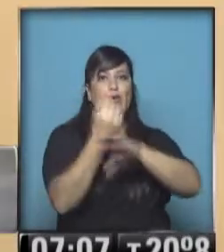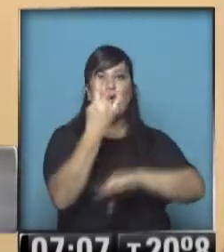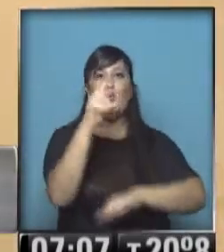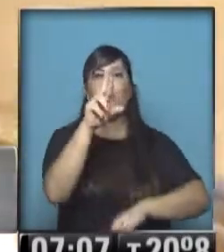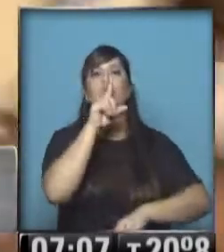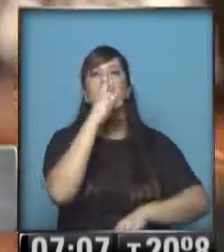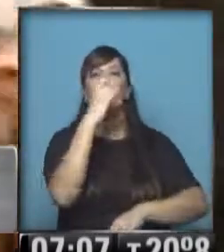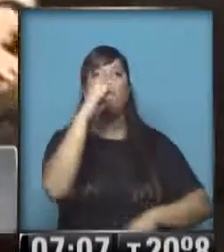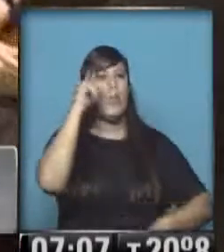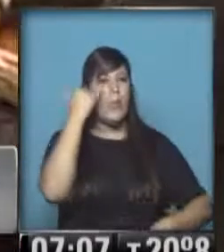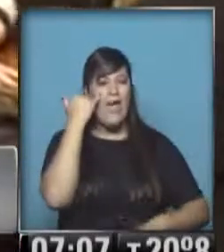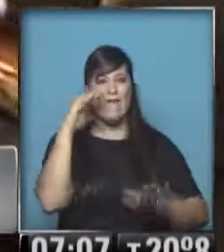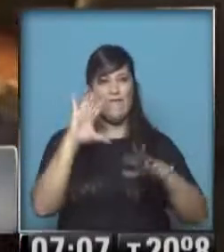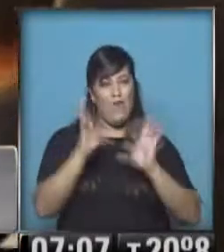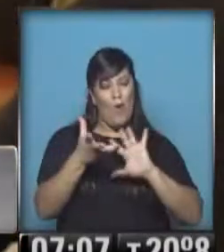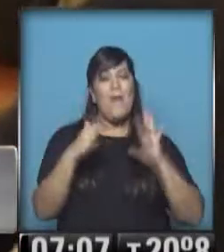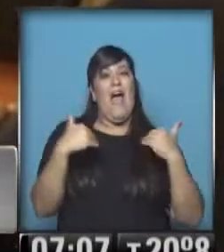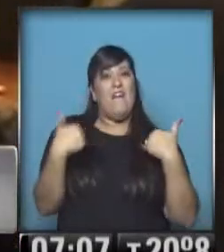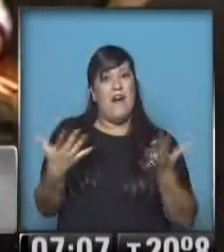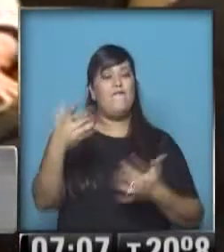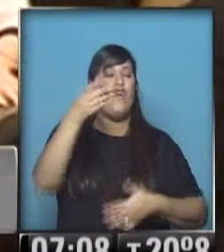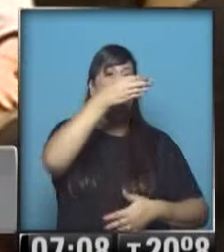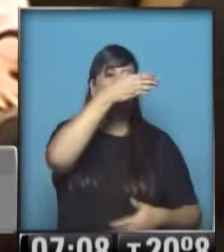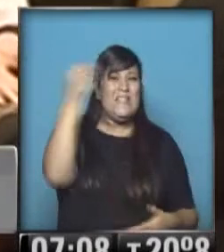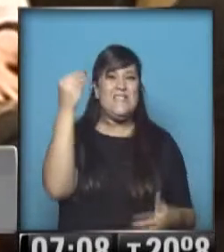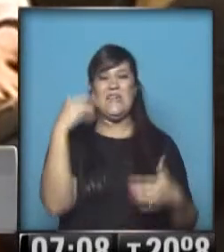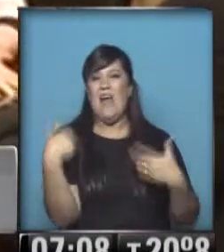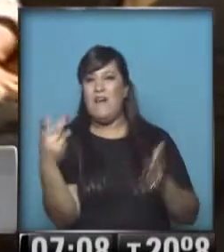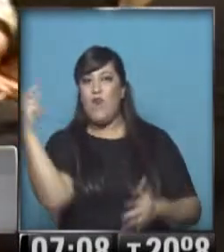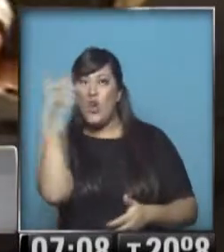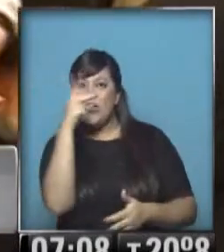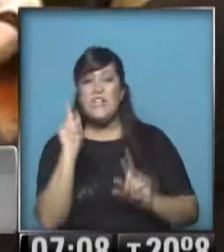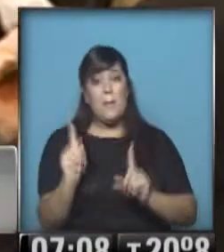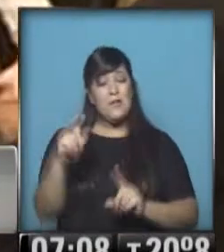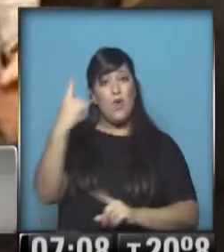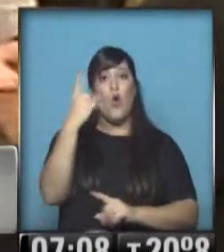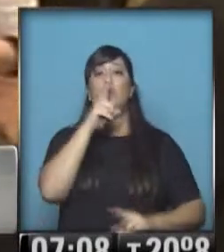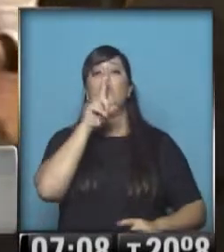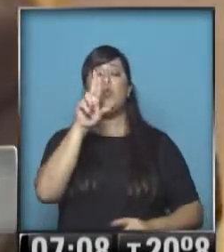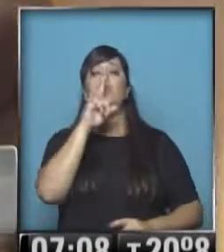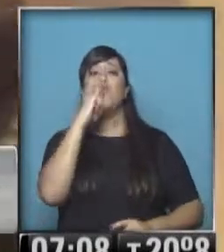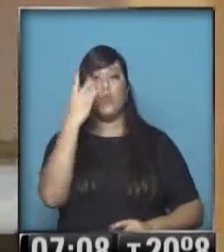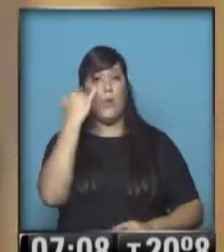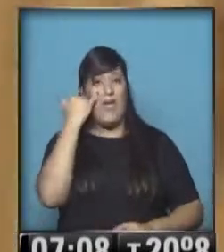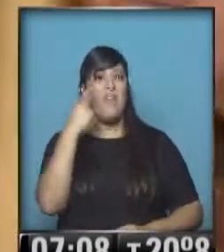y popular, bueno, que es lo que se ha encargado él mismo de expresar durante sus declaraciones el último domingo.